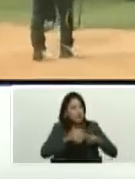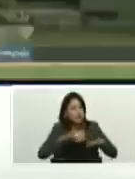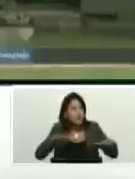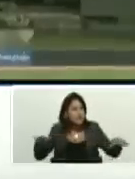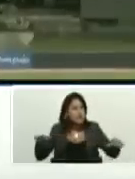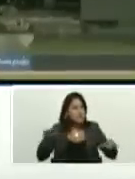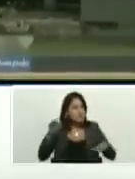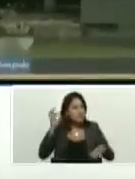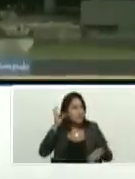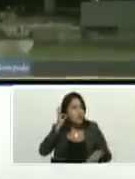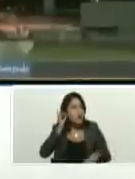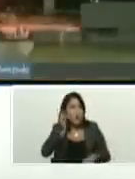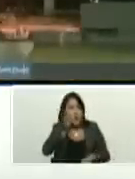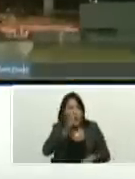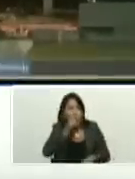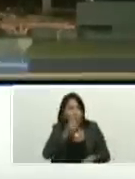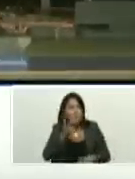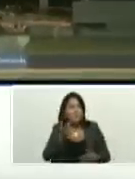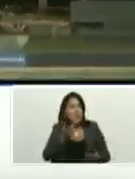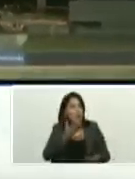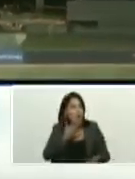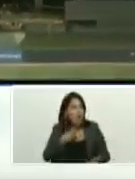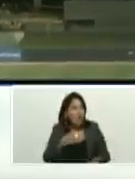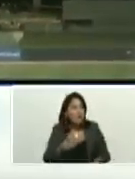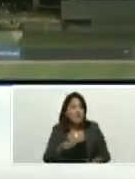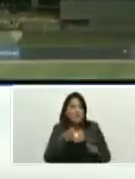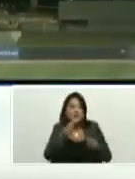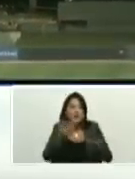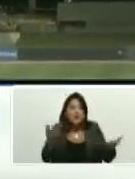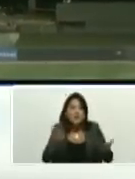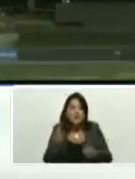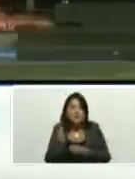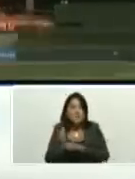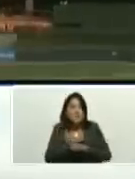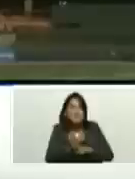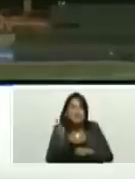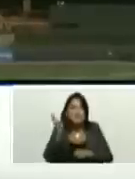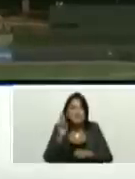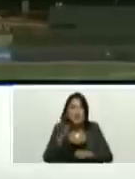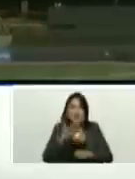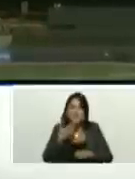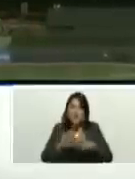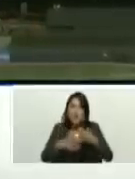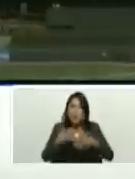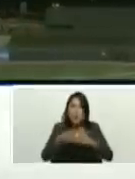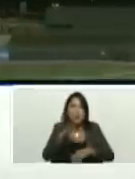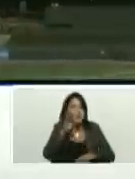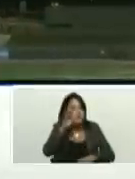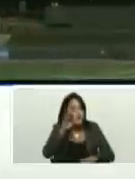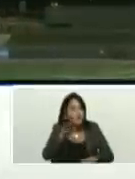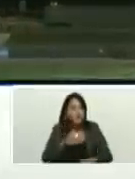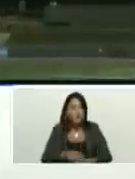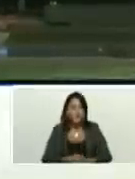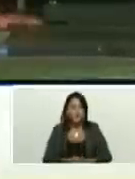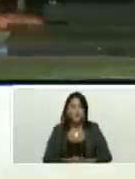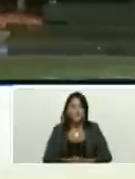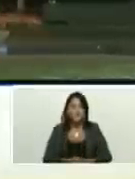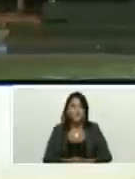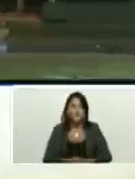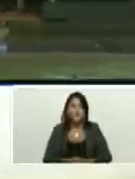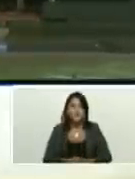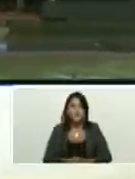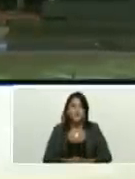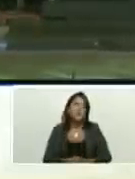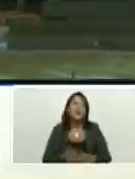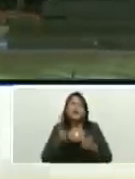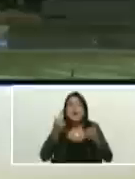juventud y para el futuro del béisbol venezolano. Dos obras importantes ayer en este tiempo de febrero rebelde, febrero